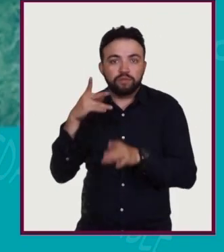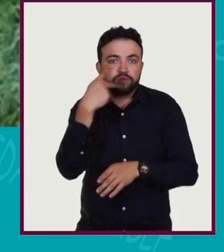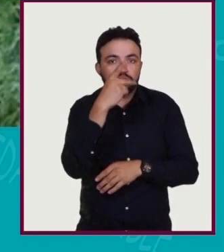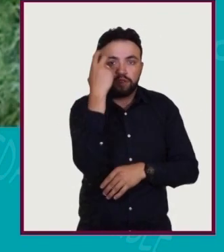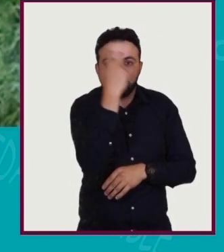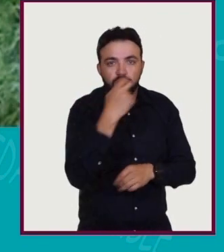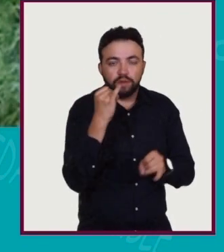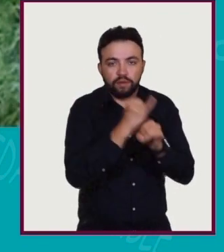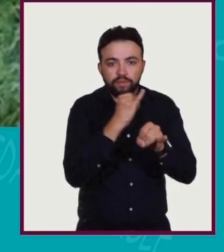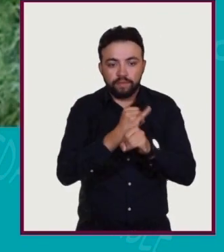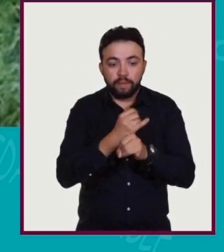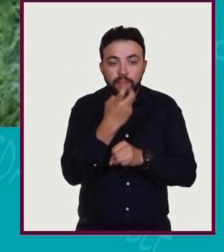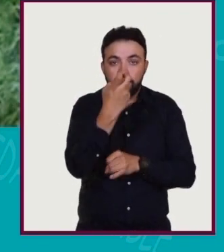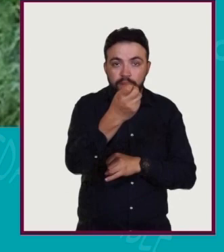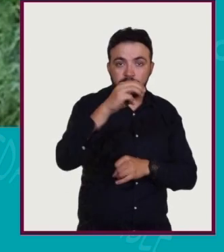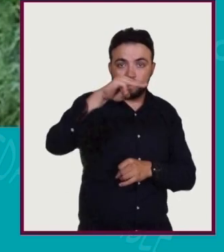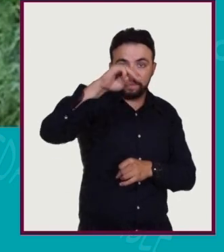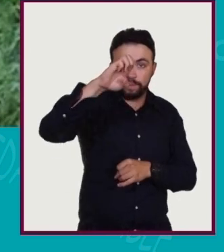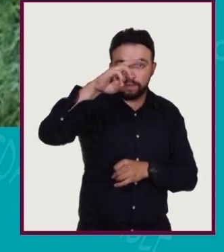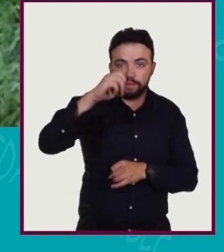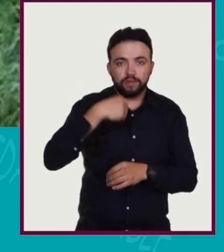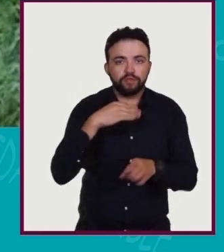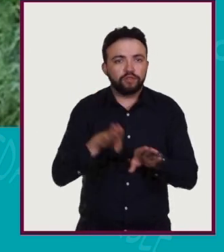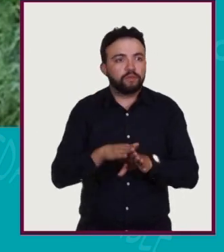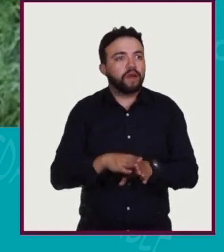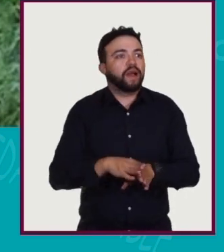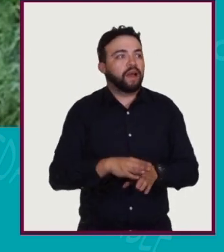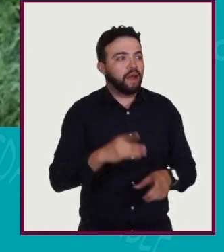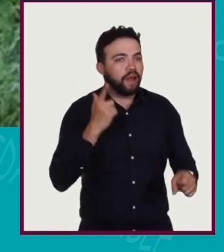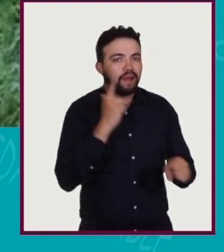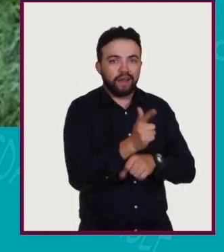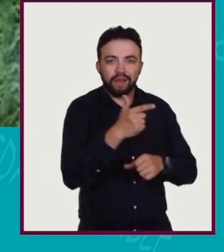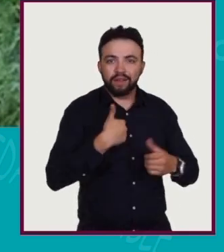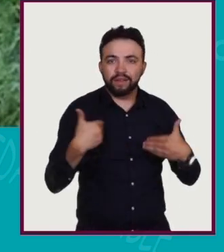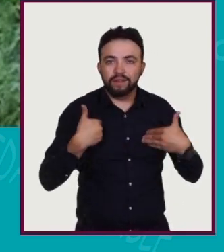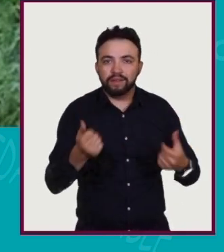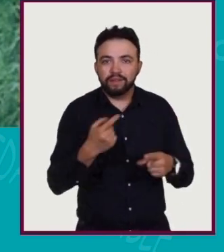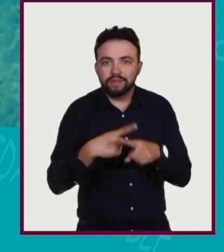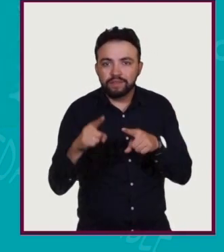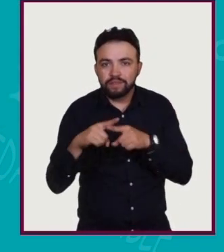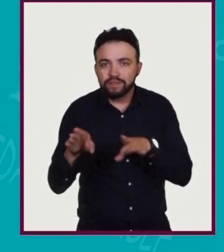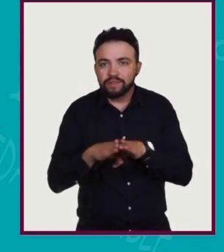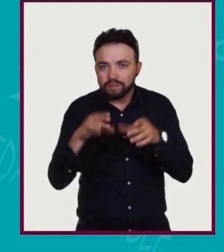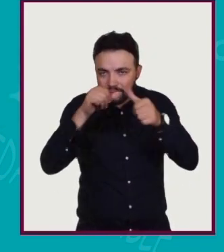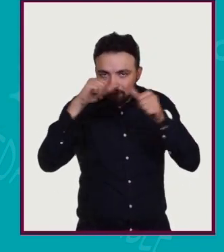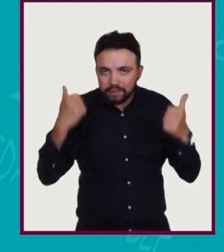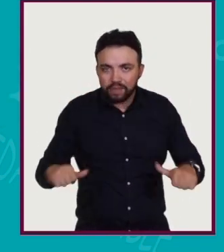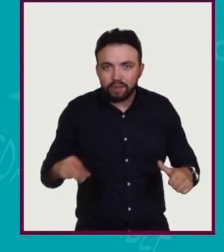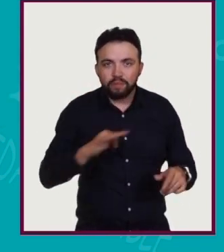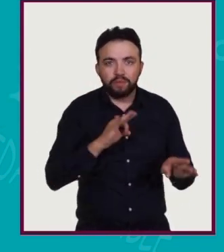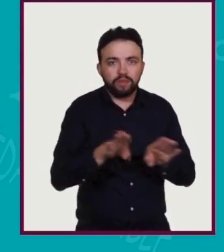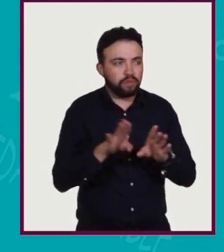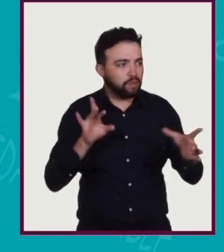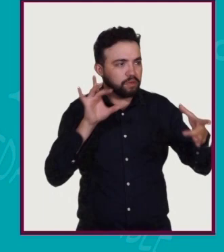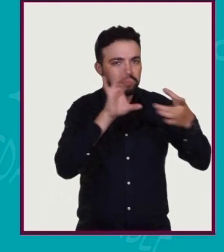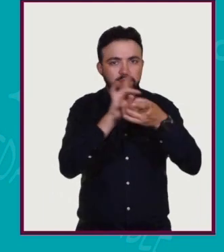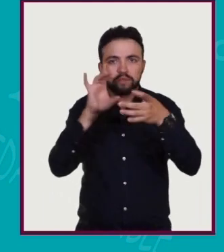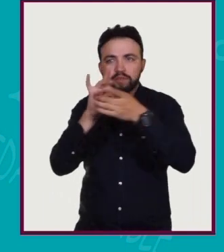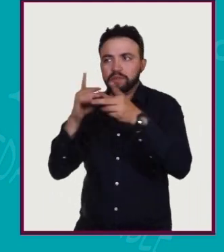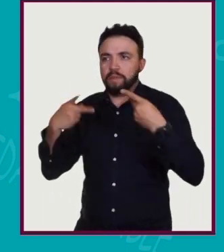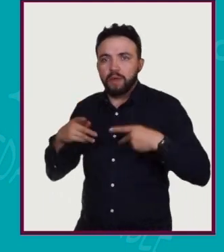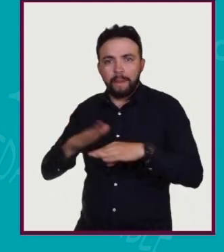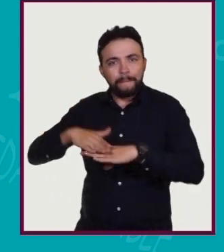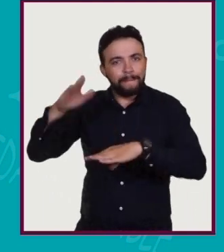los memes pude entender las obras de arte del MUNAL en muchísimos otros sentidos y conectar con las personas de maneras